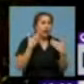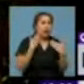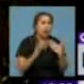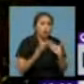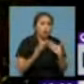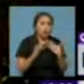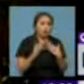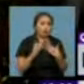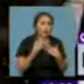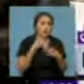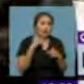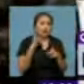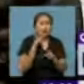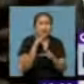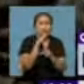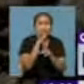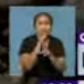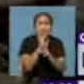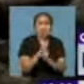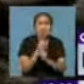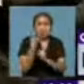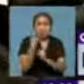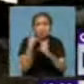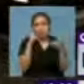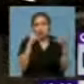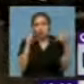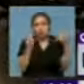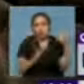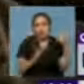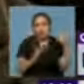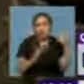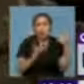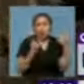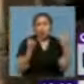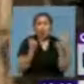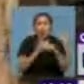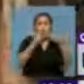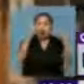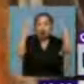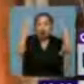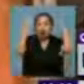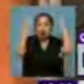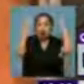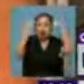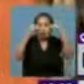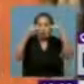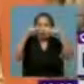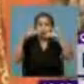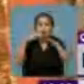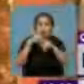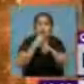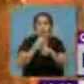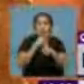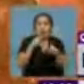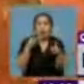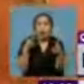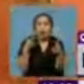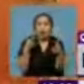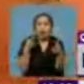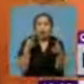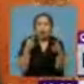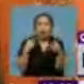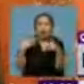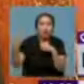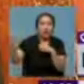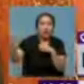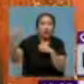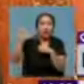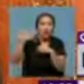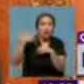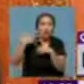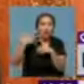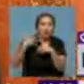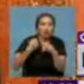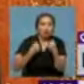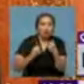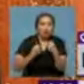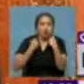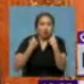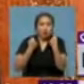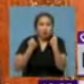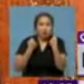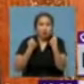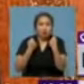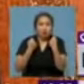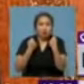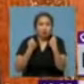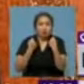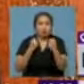El calor es insoportable. Como ustedes ven, no tenemos ni sombra. Entonces, pega con todo.